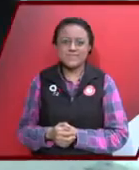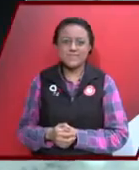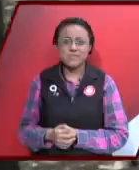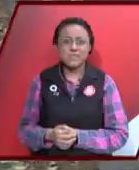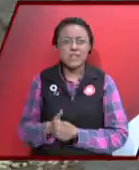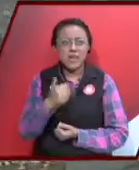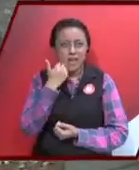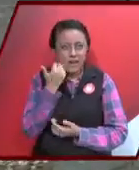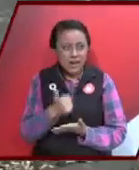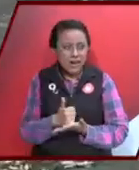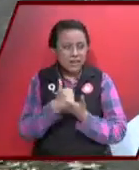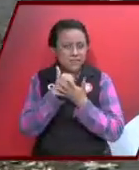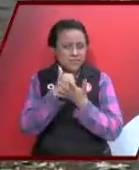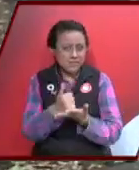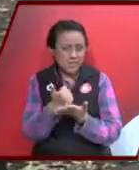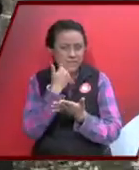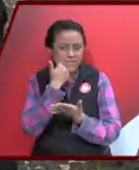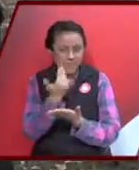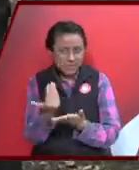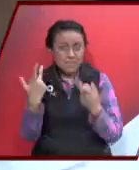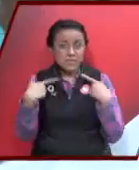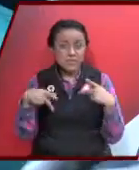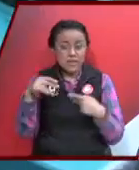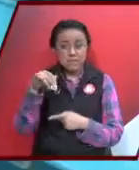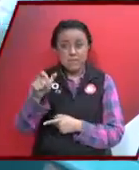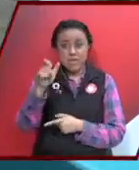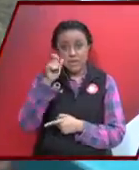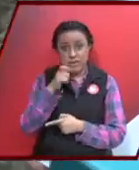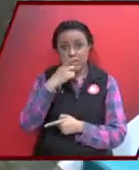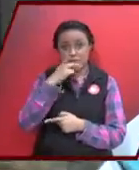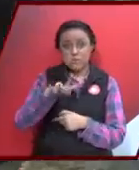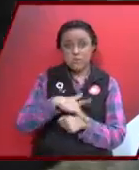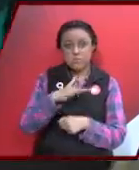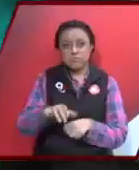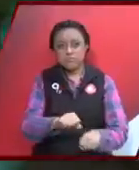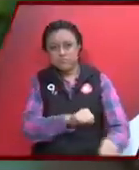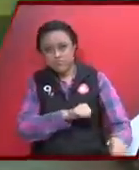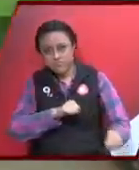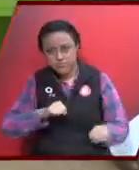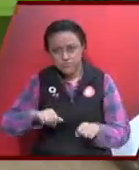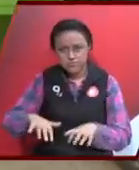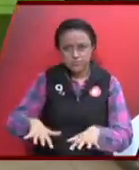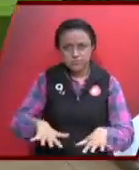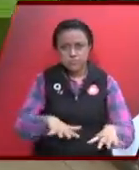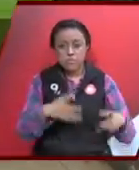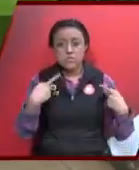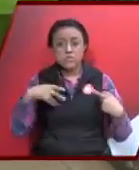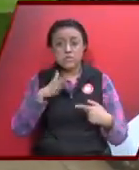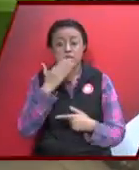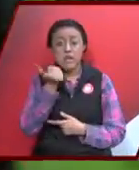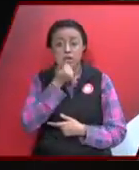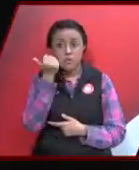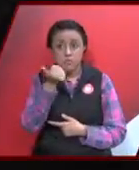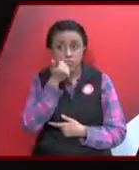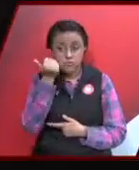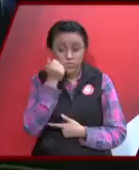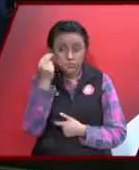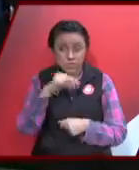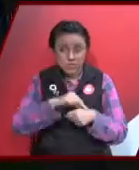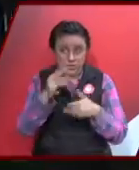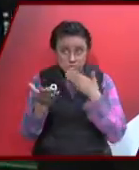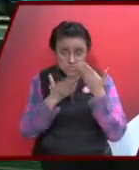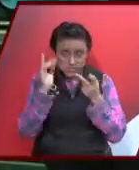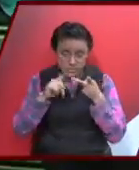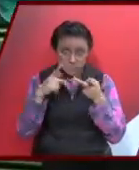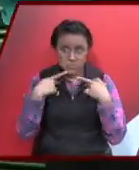con el afán de ayudar. Así nació Fuerza Médica MX, a raíz de los sismos de septiembre pasado. Estudiantes de medicina, terapeutas y médicos titulados